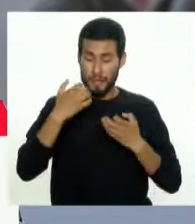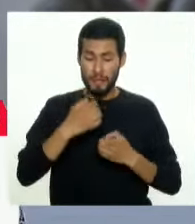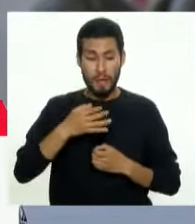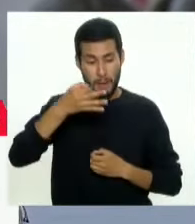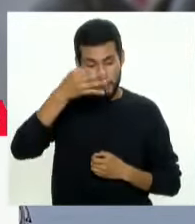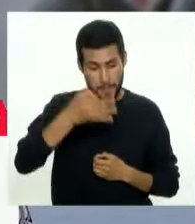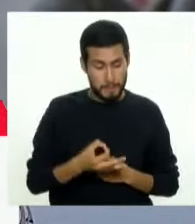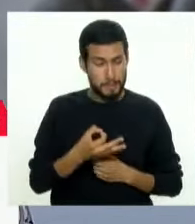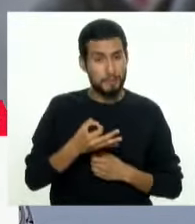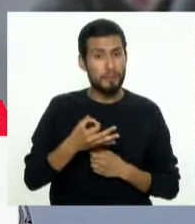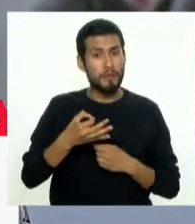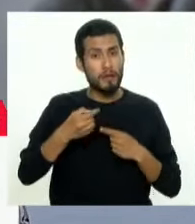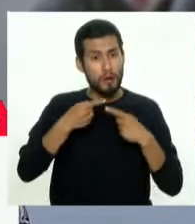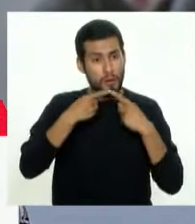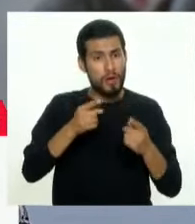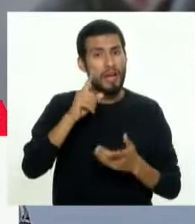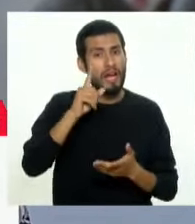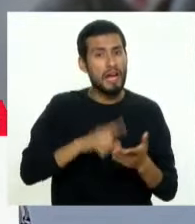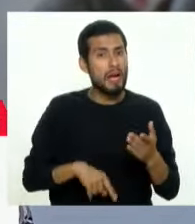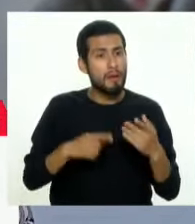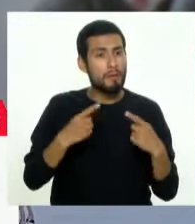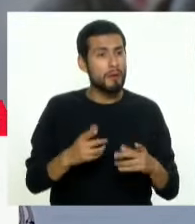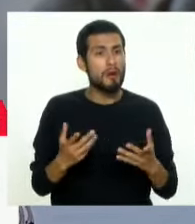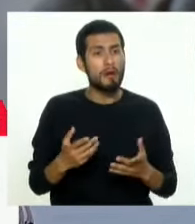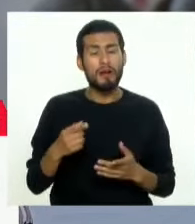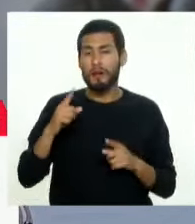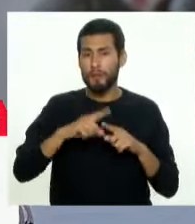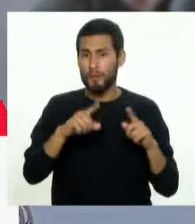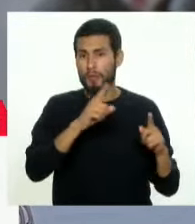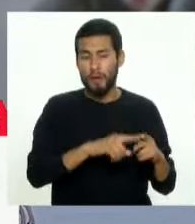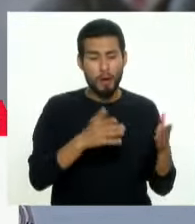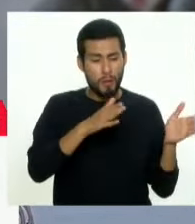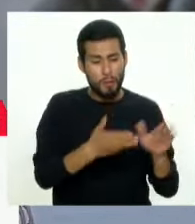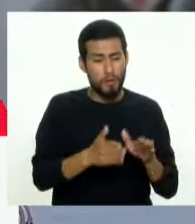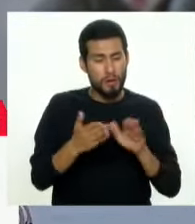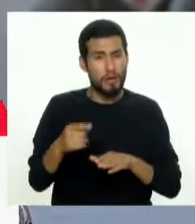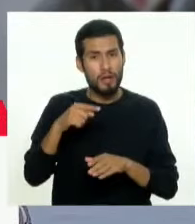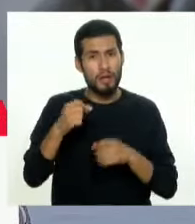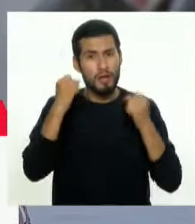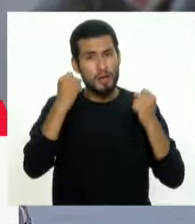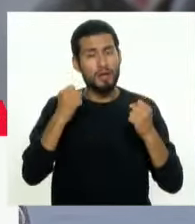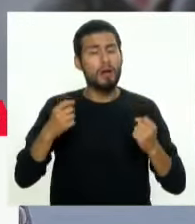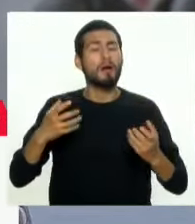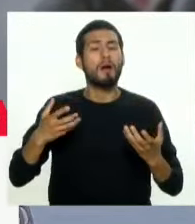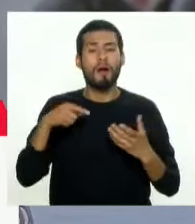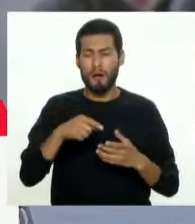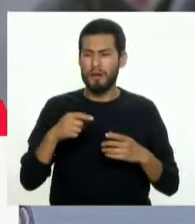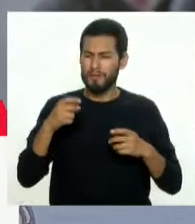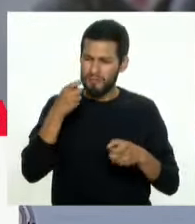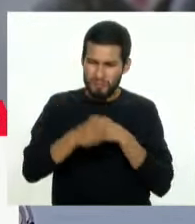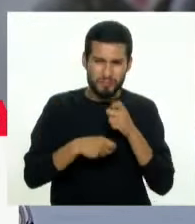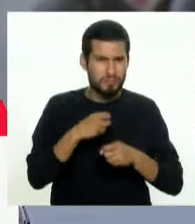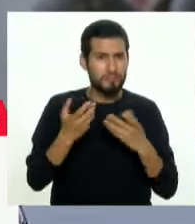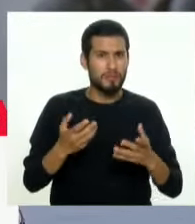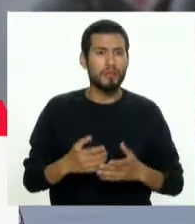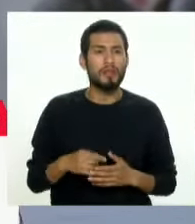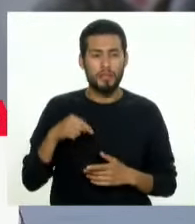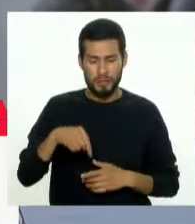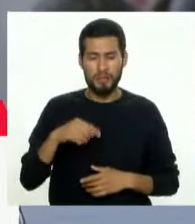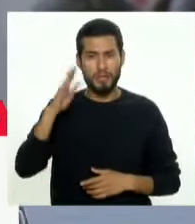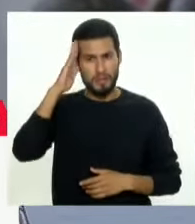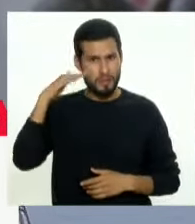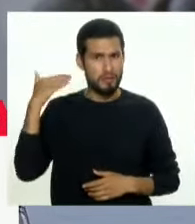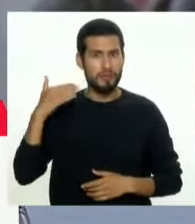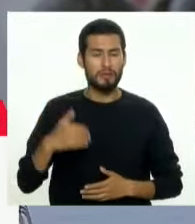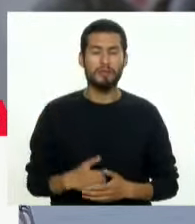verdad, qué pasó con los fallecidos en esas marchas de protestas violentas, es Dina